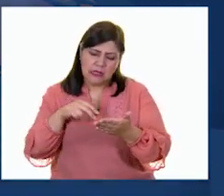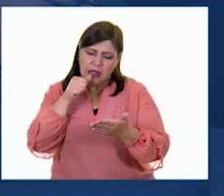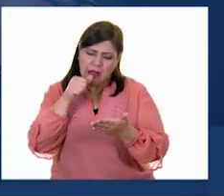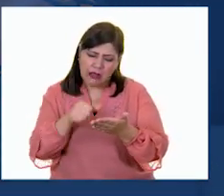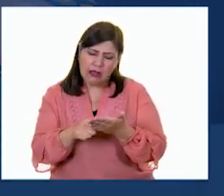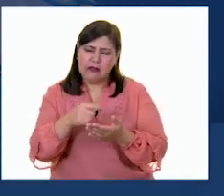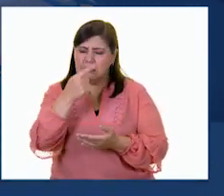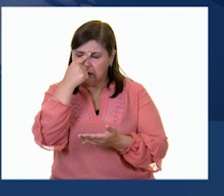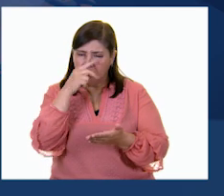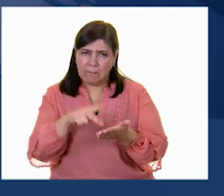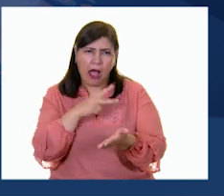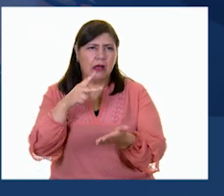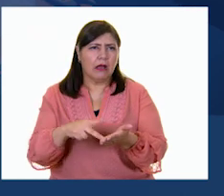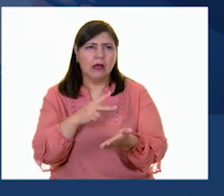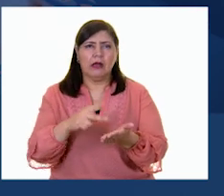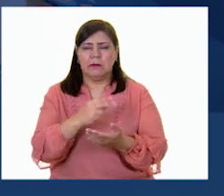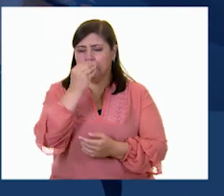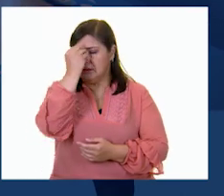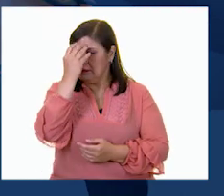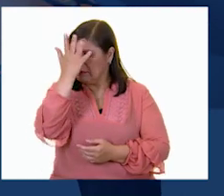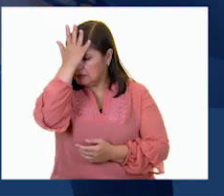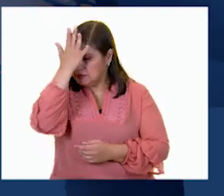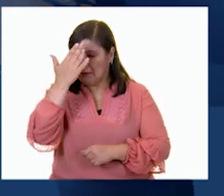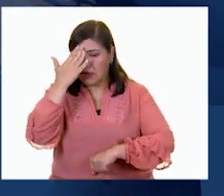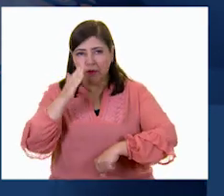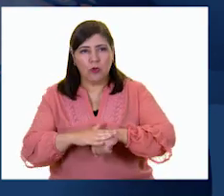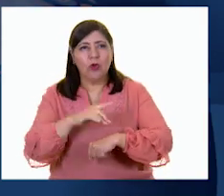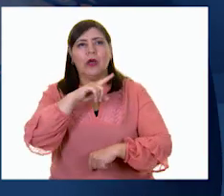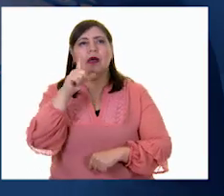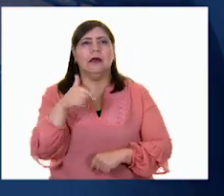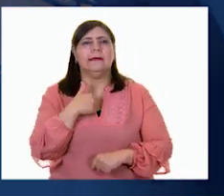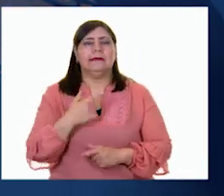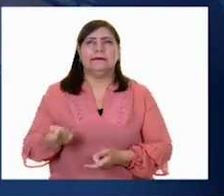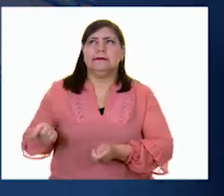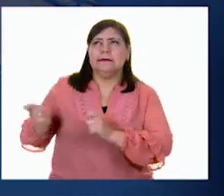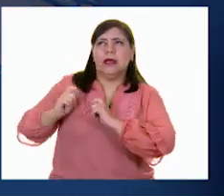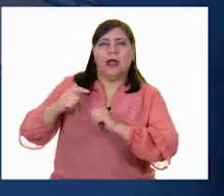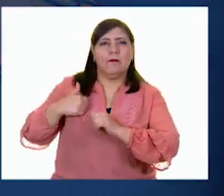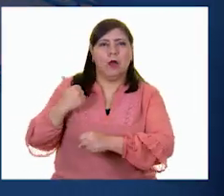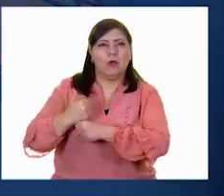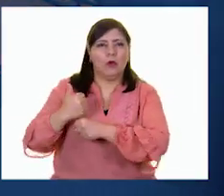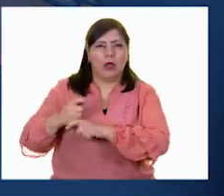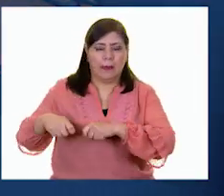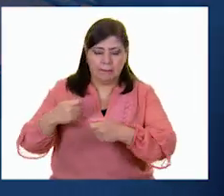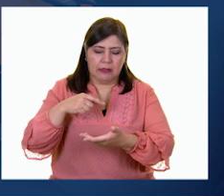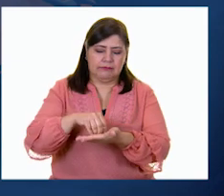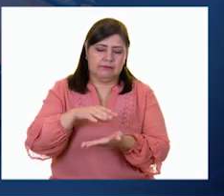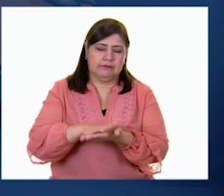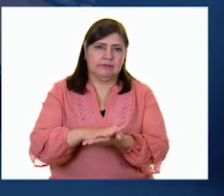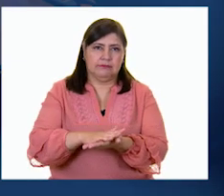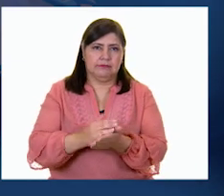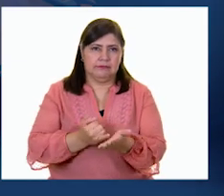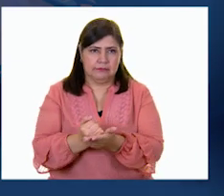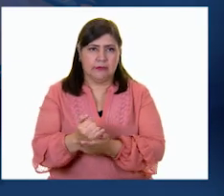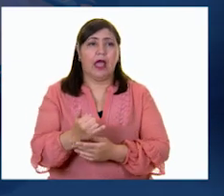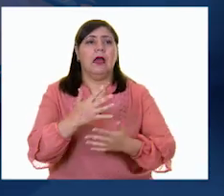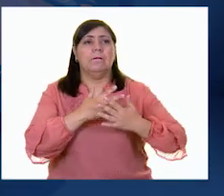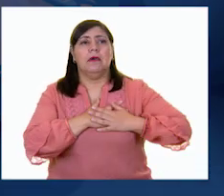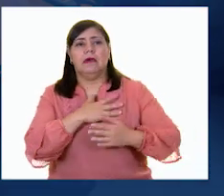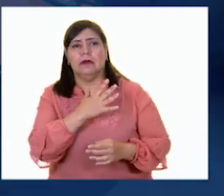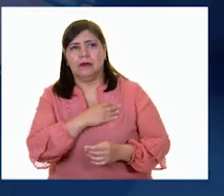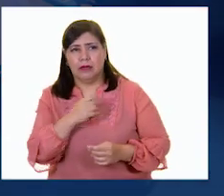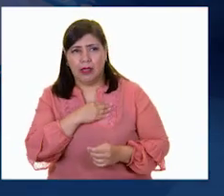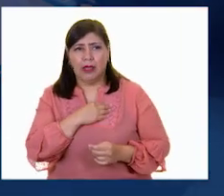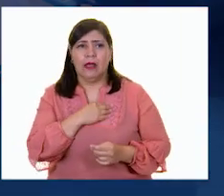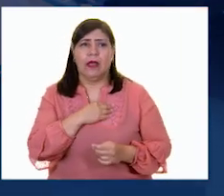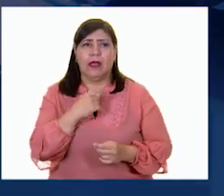se me quedó en la memoria, y por ser sus documentos digna herencia de vuestro abuelo, os la quiero dejar aquí escrita. Amado hijo,